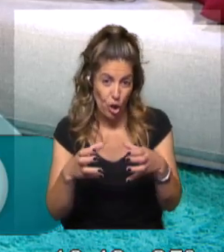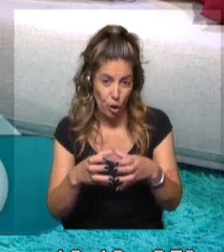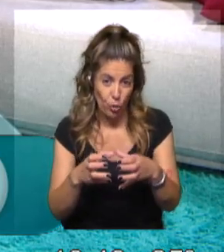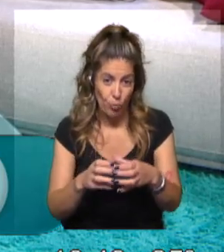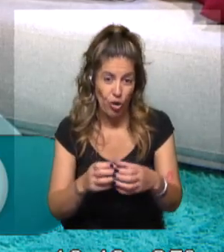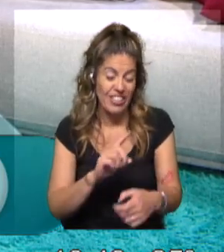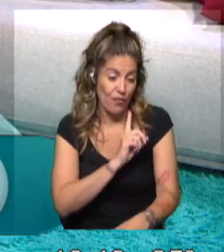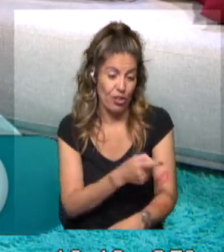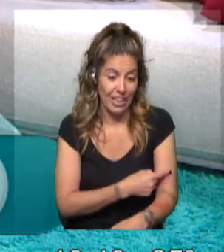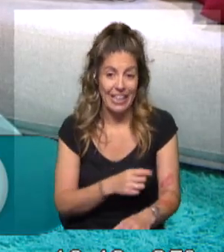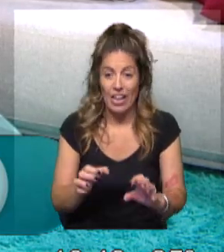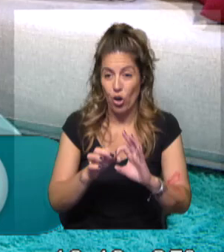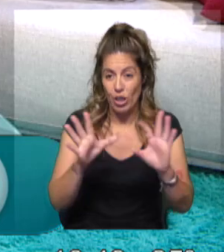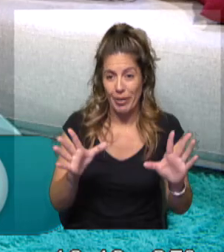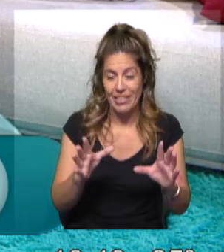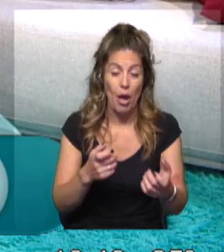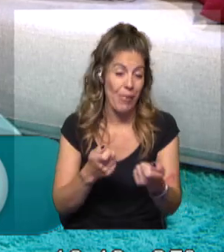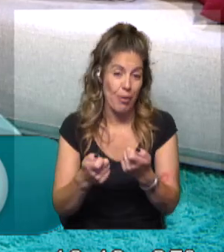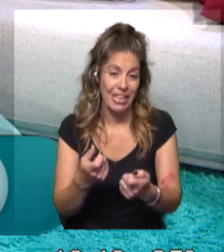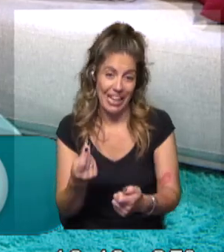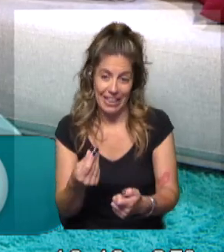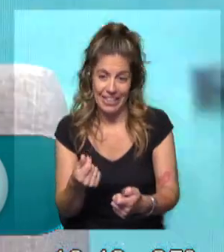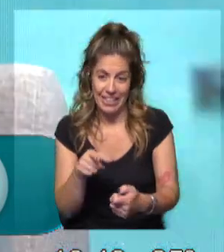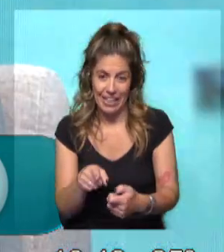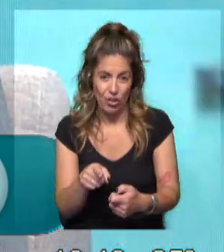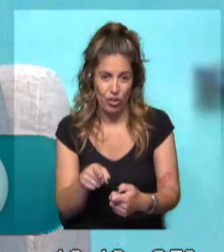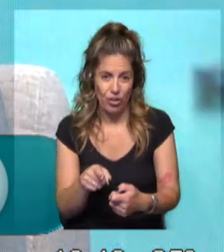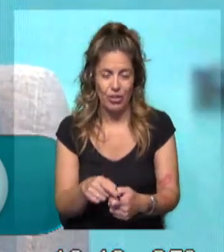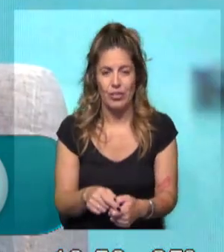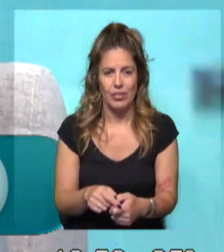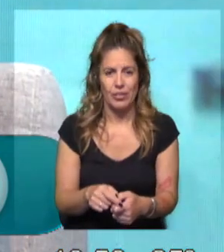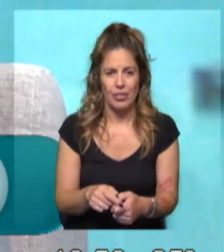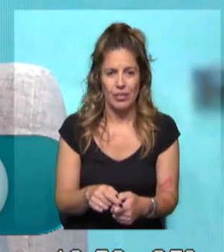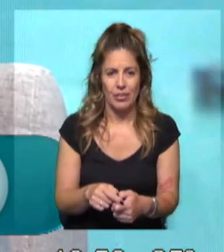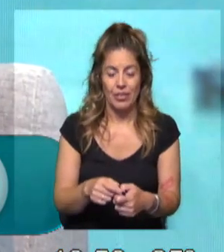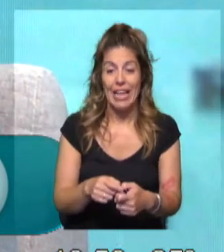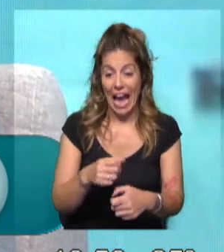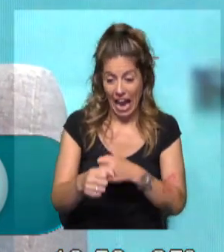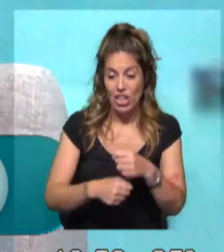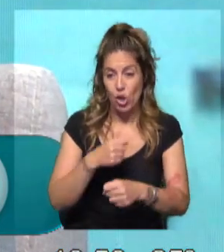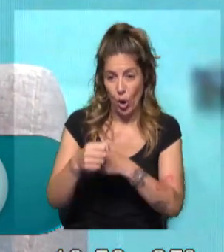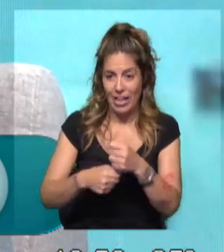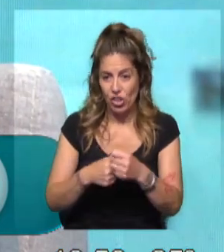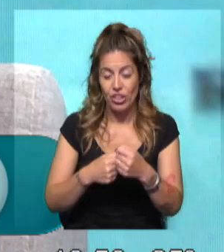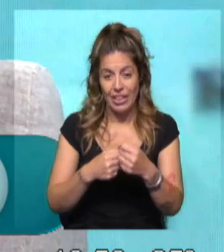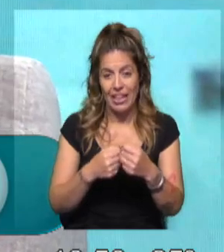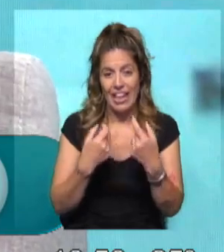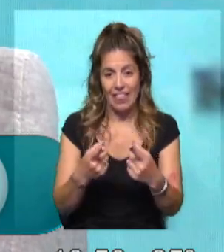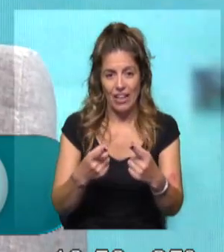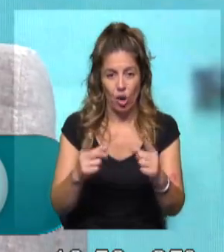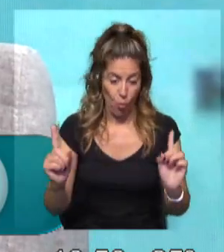con la independencia para dejar dineros y ellos rendir a la intendencia anualmente y muy...